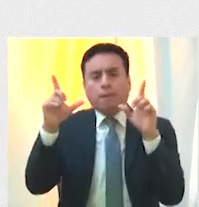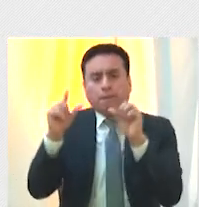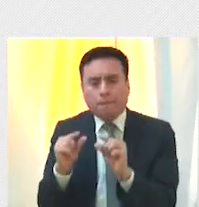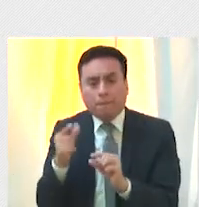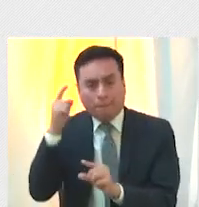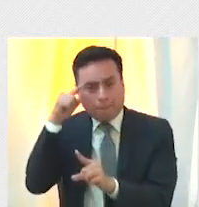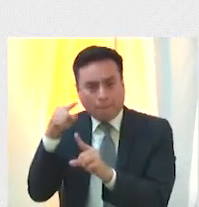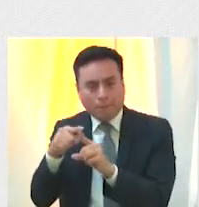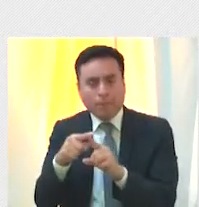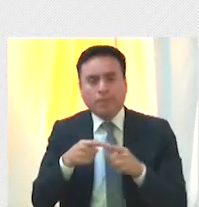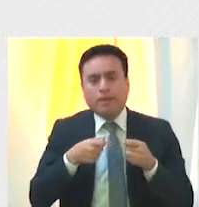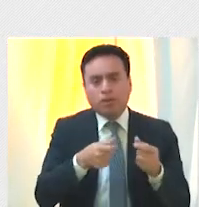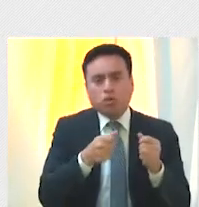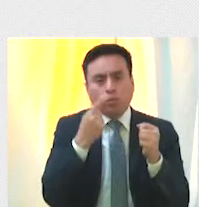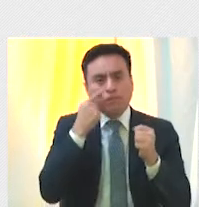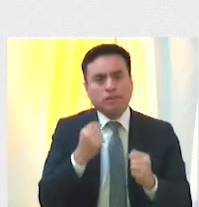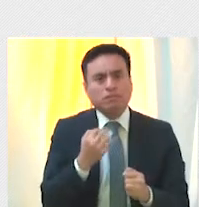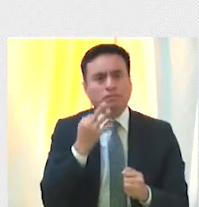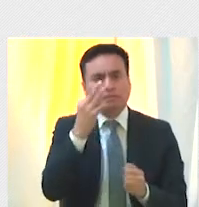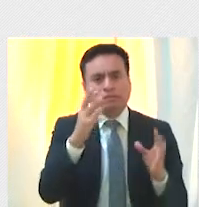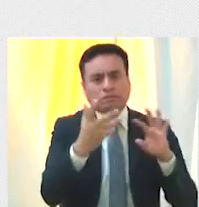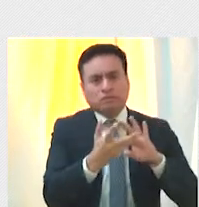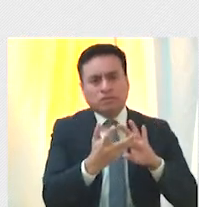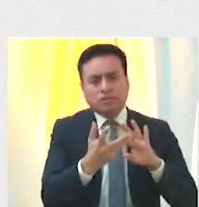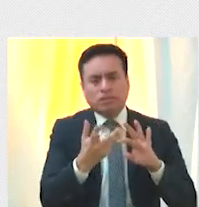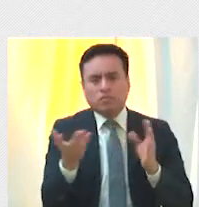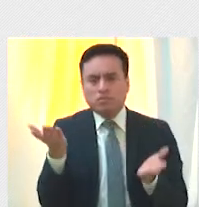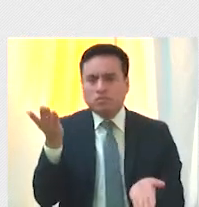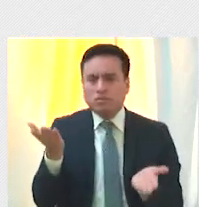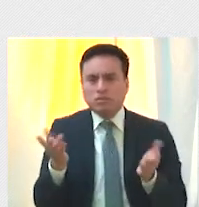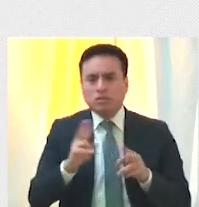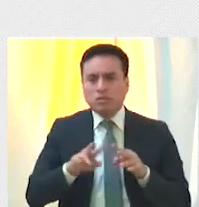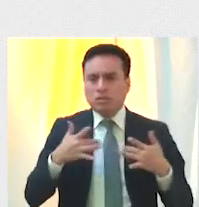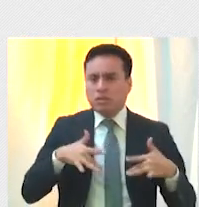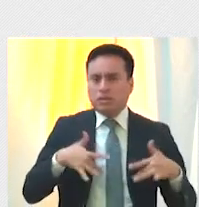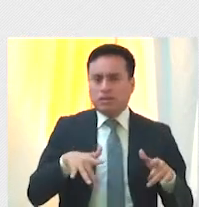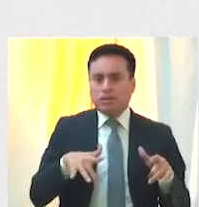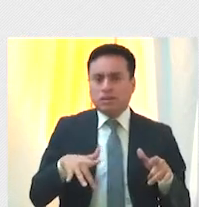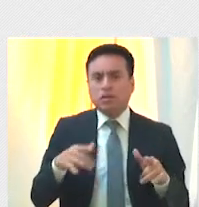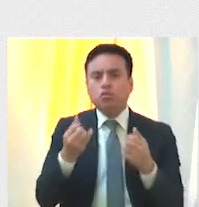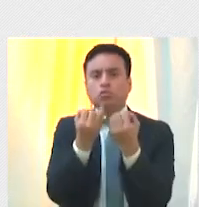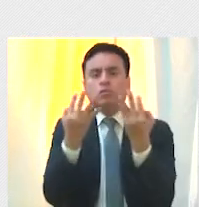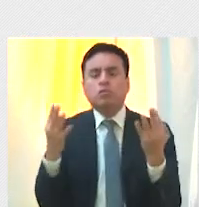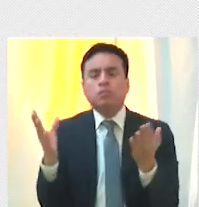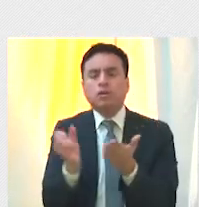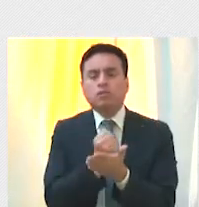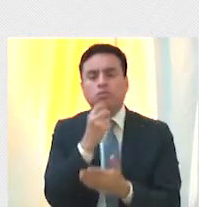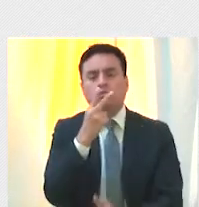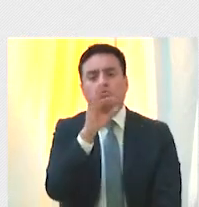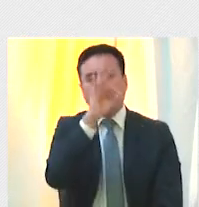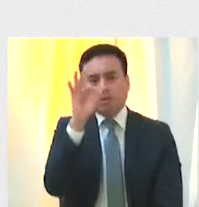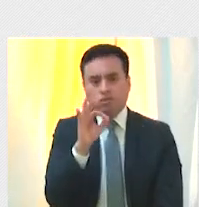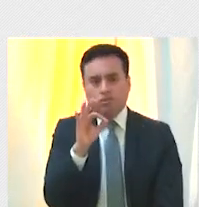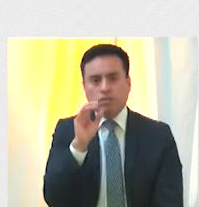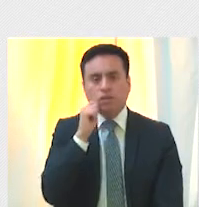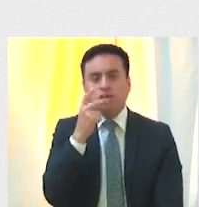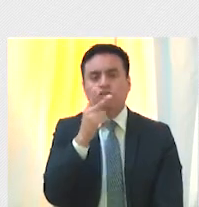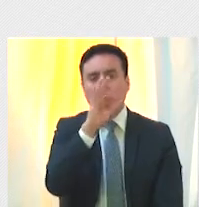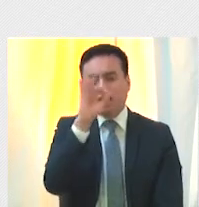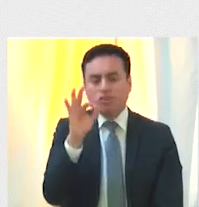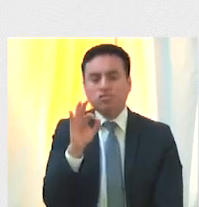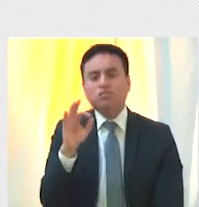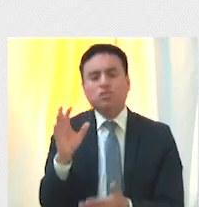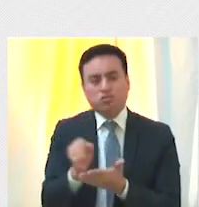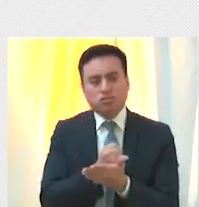el costo de las posibles consecuencias del cambio climático sin tomar acción, llego a ese número mágico del orden de los 2 grados. Así que el 2 grados sale de